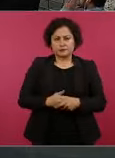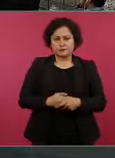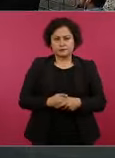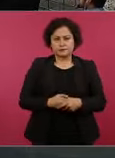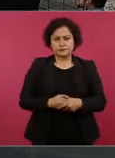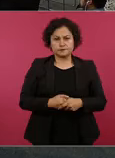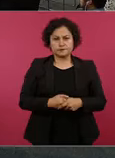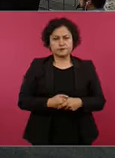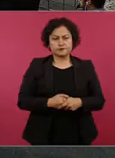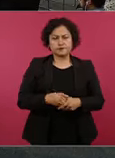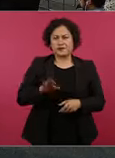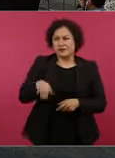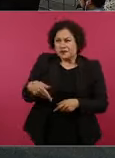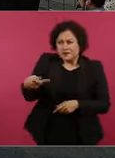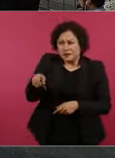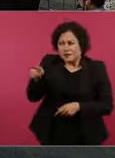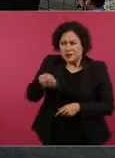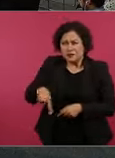¿Pero ellos qué tendrían que ver aquí? Pues